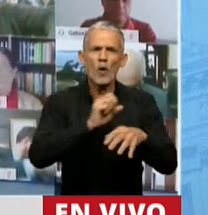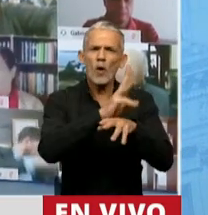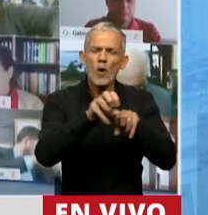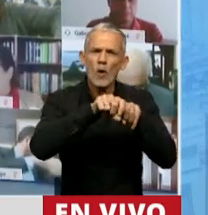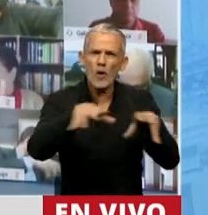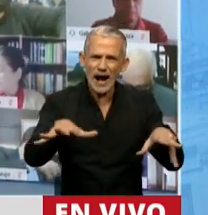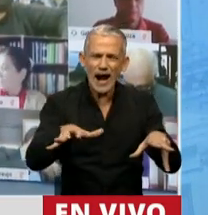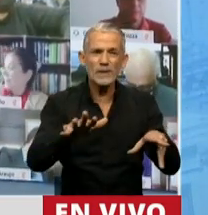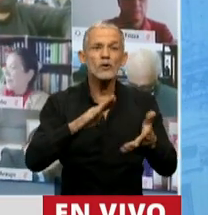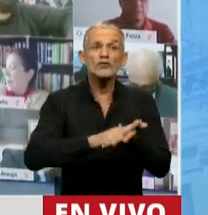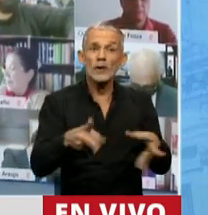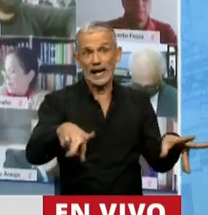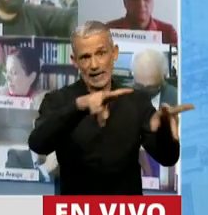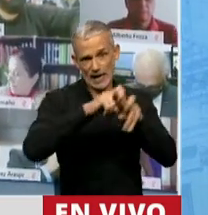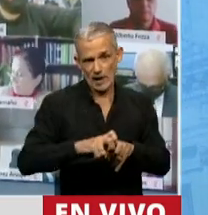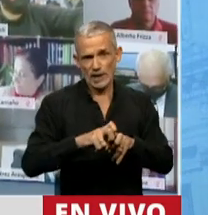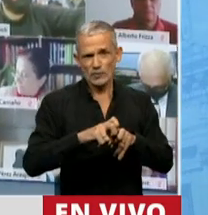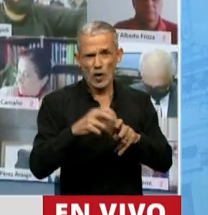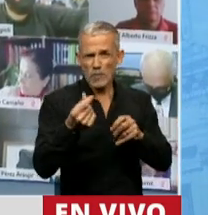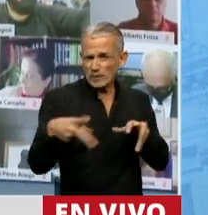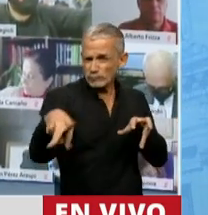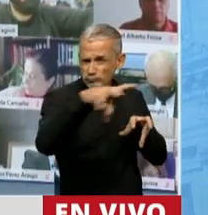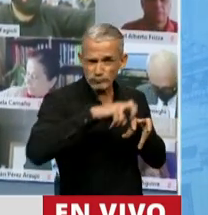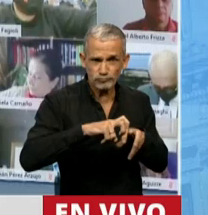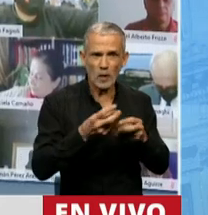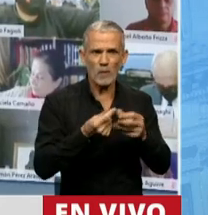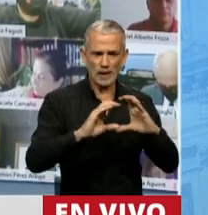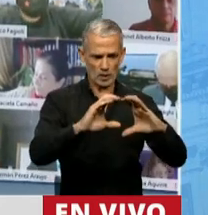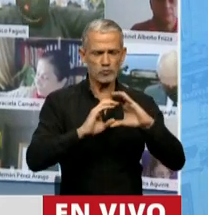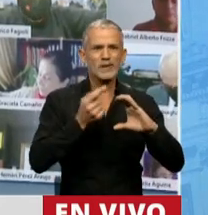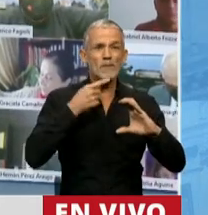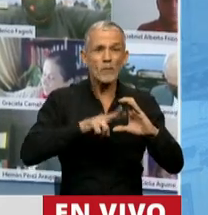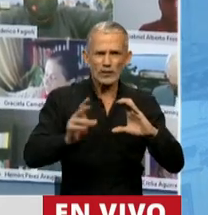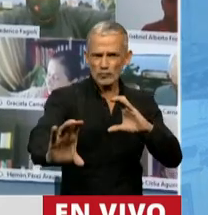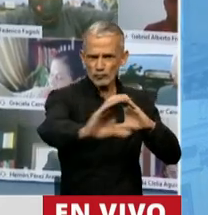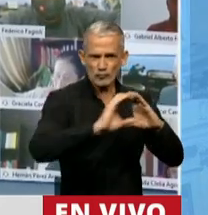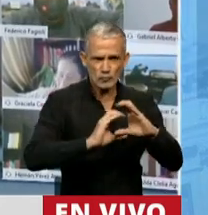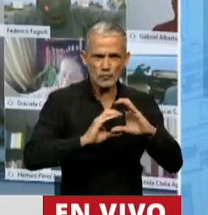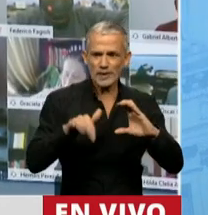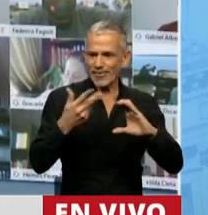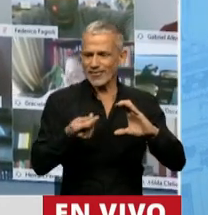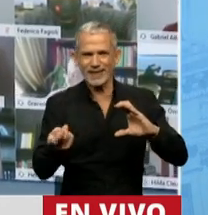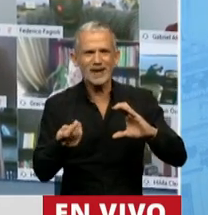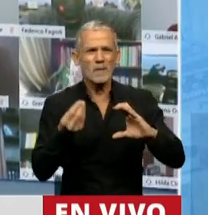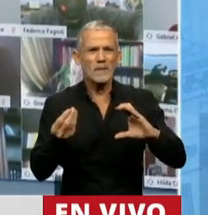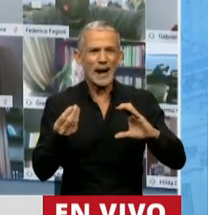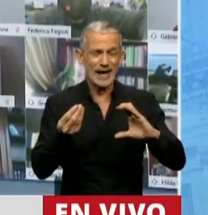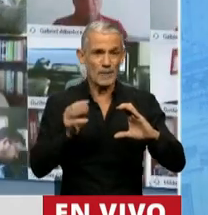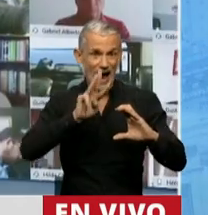pandemia COVID-19 sobre la recaudación de los recursos impositivos que forman parte de los ingresos de